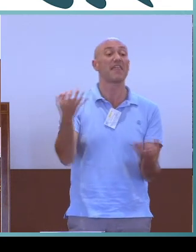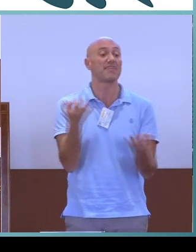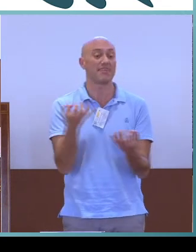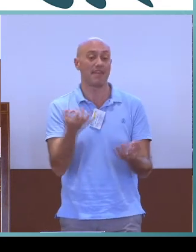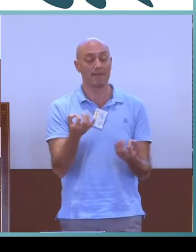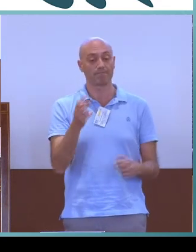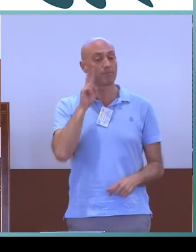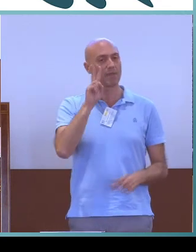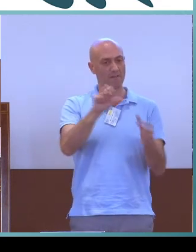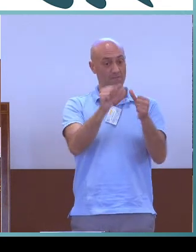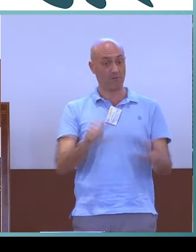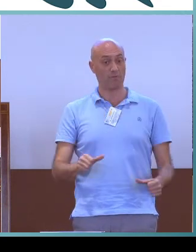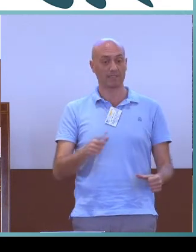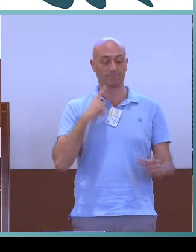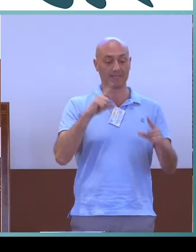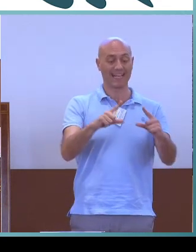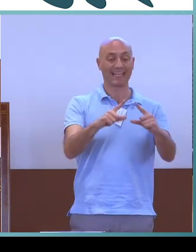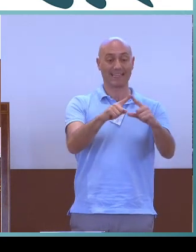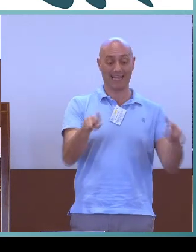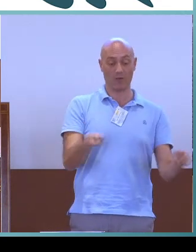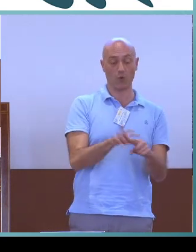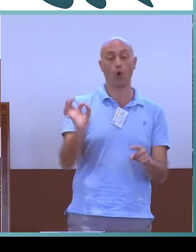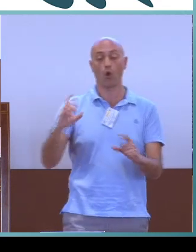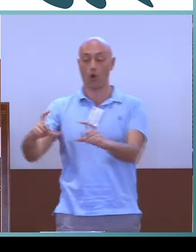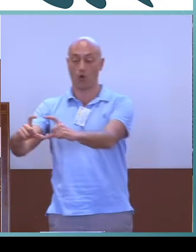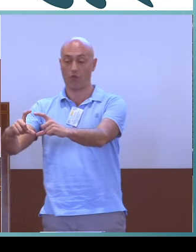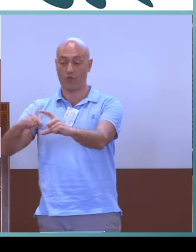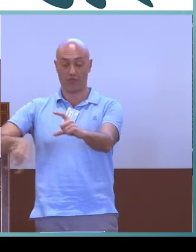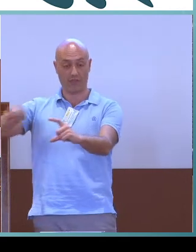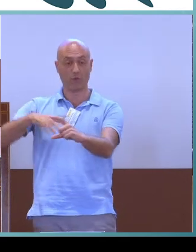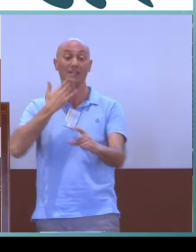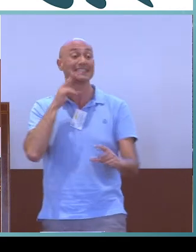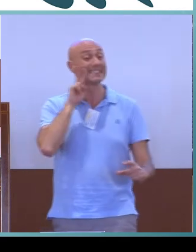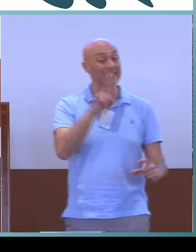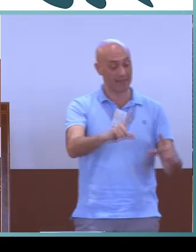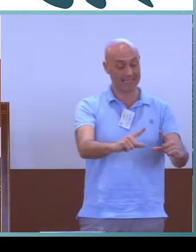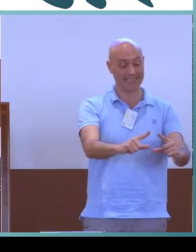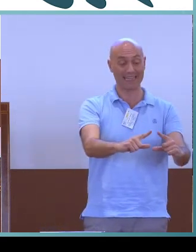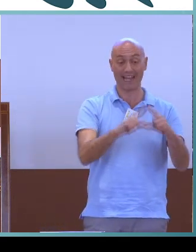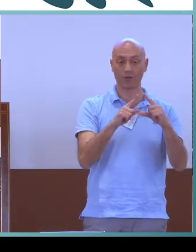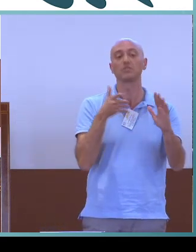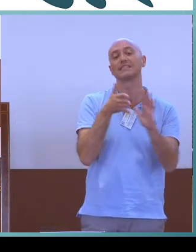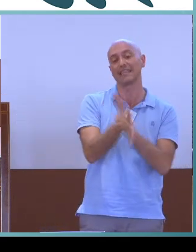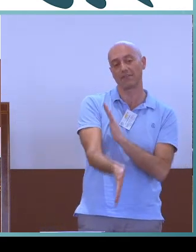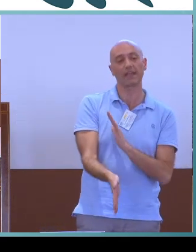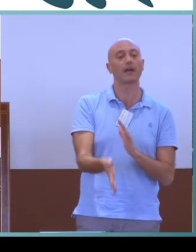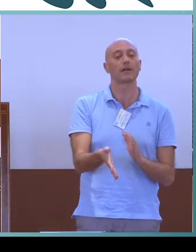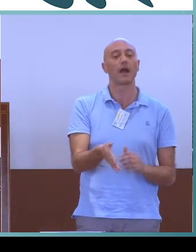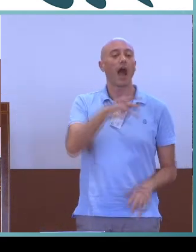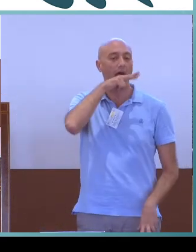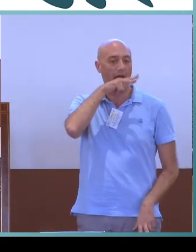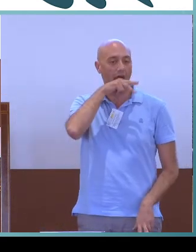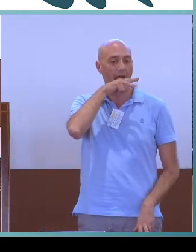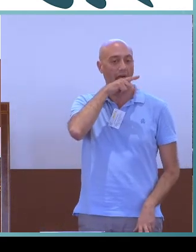signos. Y las pistas para saber en qué lengua deberían contestar o responder cada estímulo era un triángulo y un